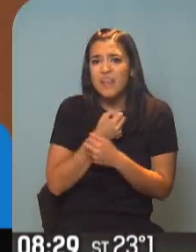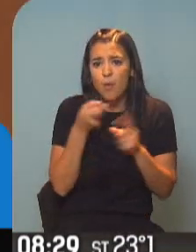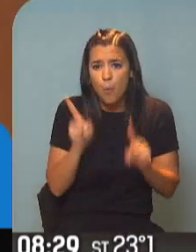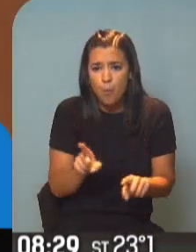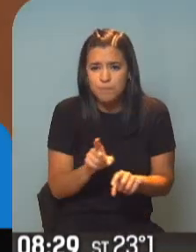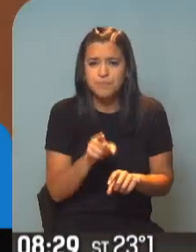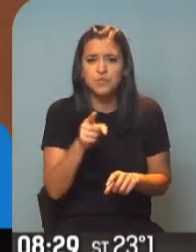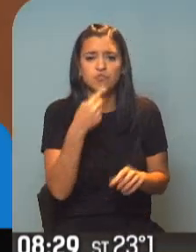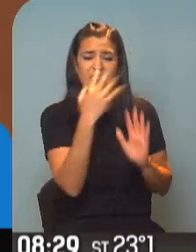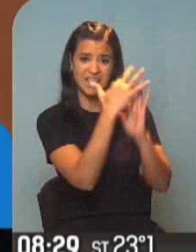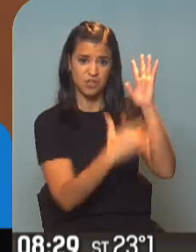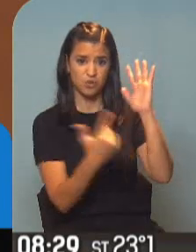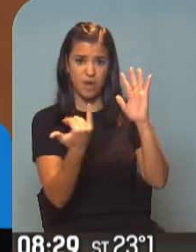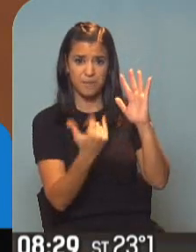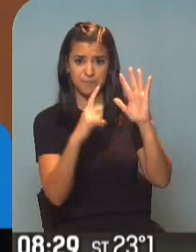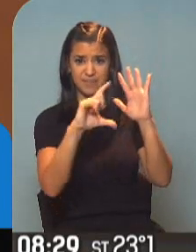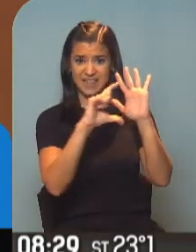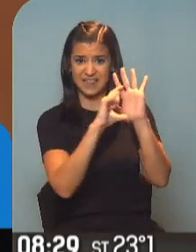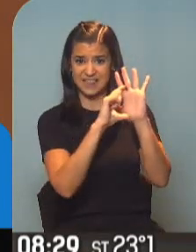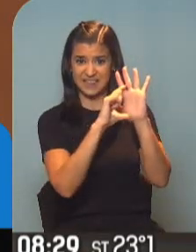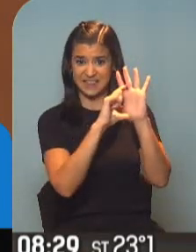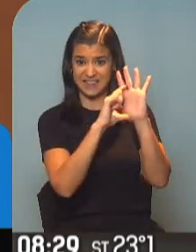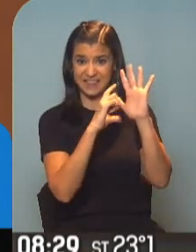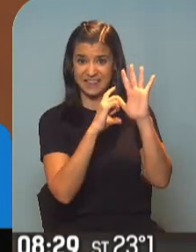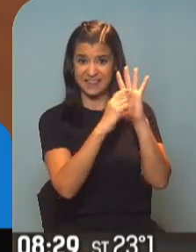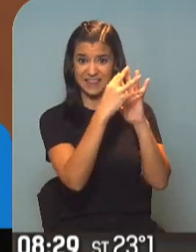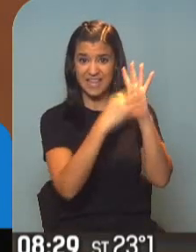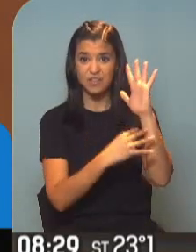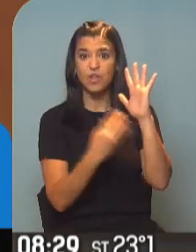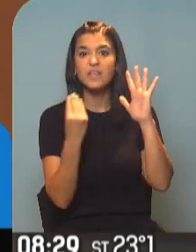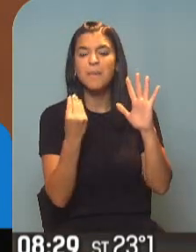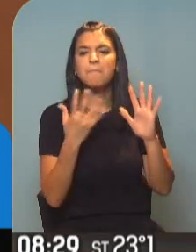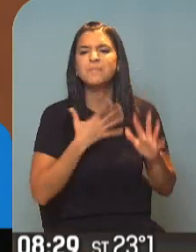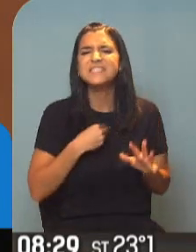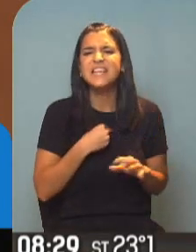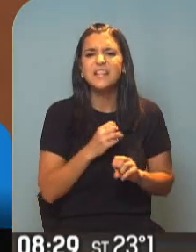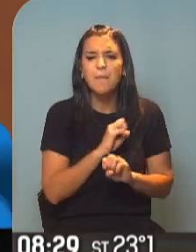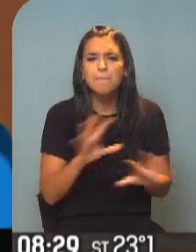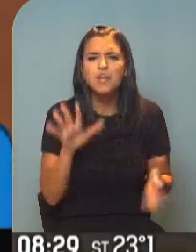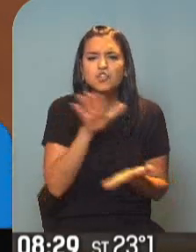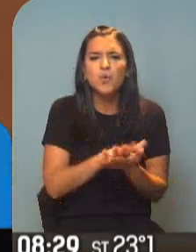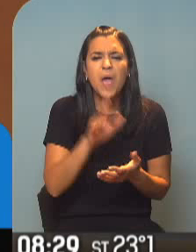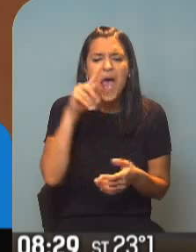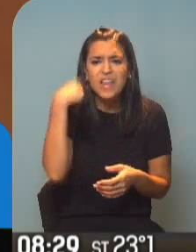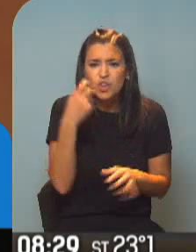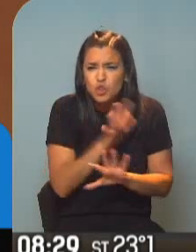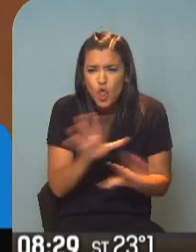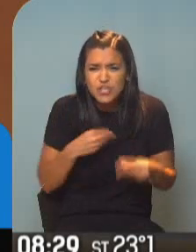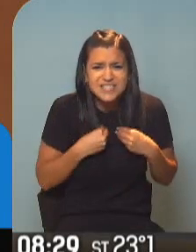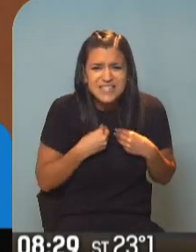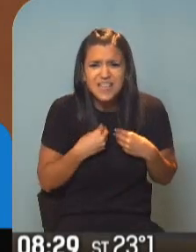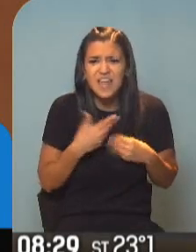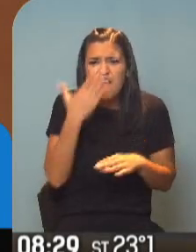que lo vea no no lo voy a mostrar pero todo esta parte de texto lo que le pasa mal al animal todo le pasa se siente